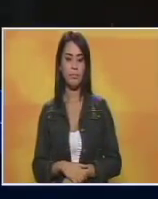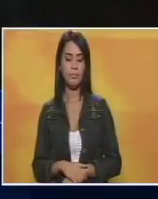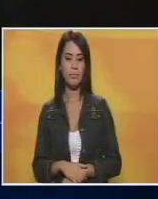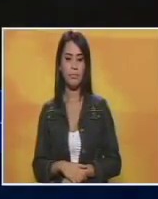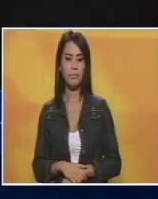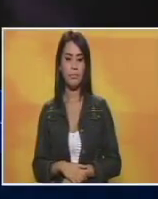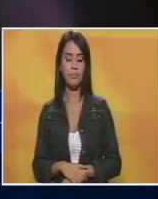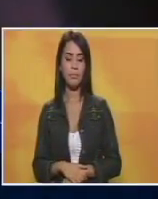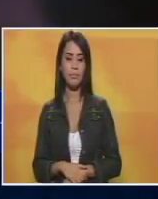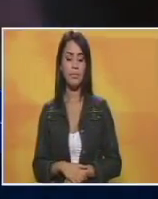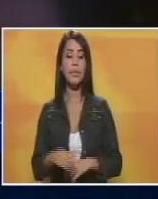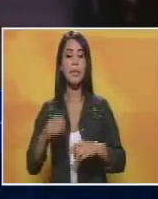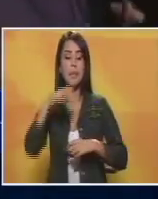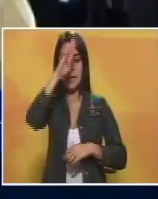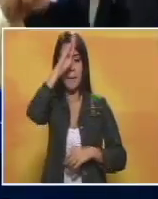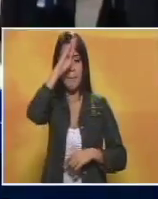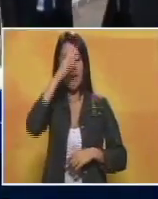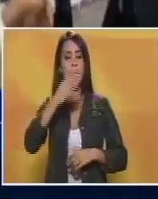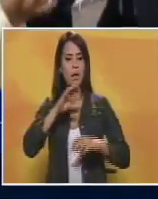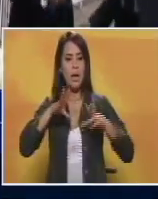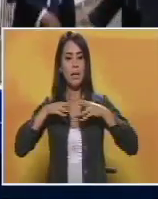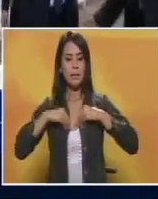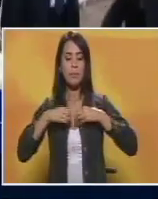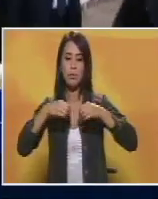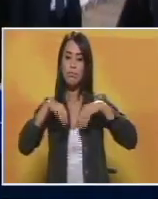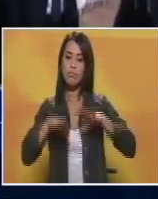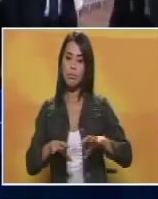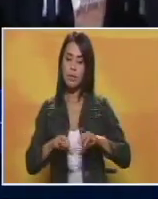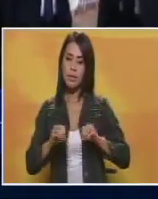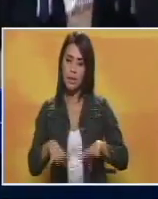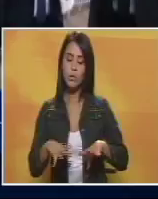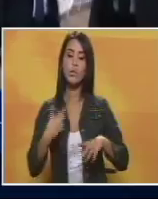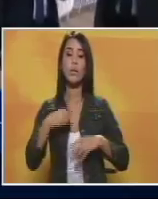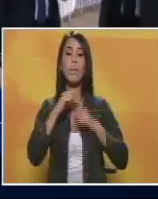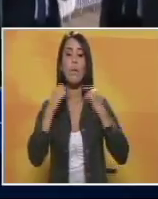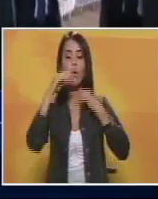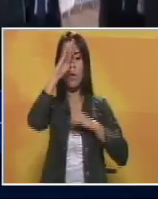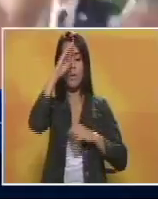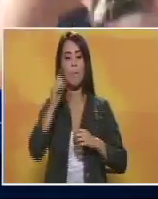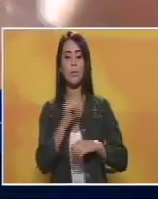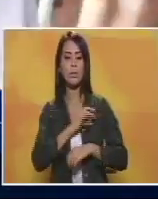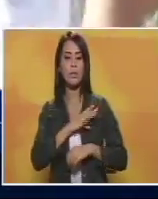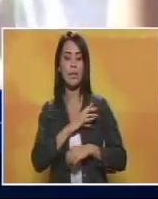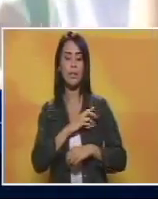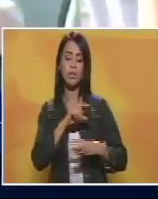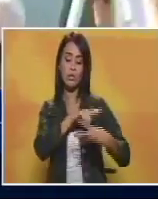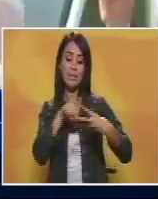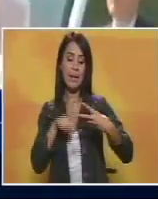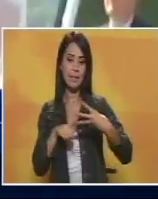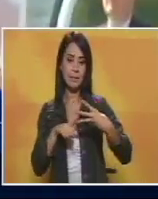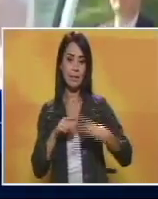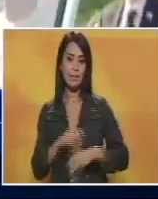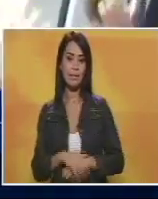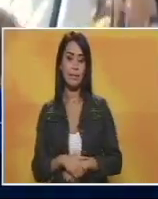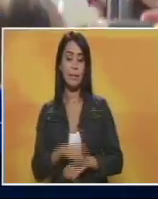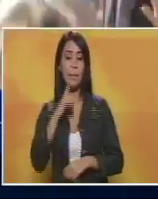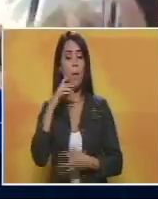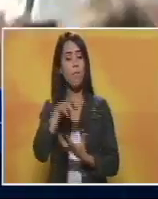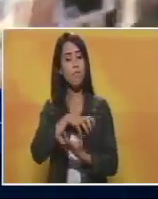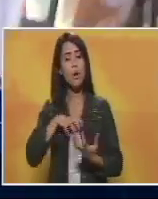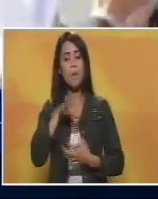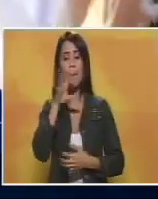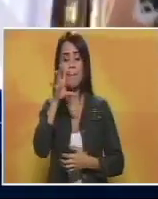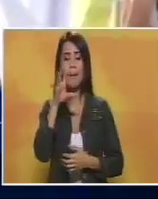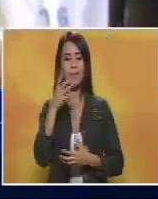Y el Papa Francisco aceptó la renuncia presentada por 3 obispos chilenos, entre ellos el obispo de Osorno, Juan Barros, tras el escándalo en el